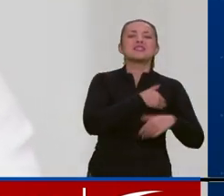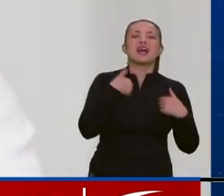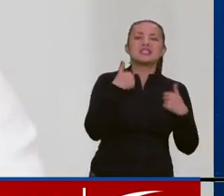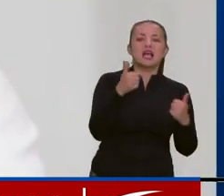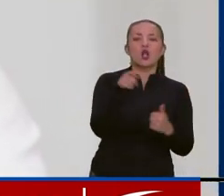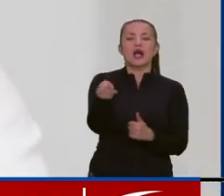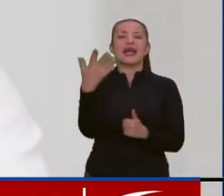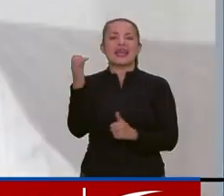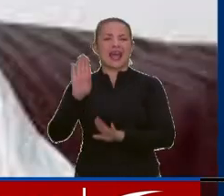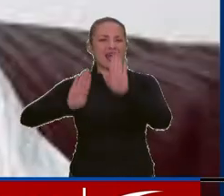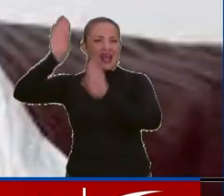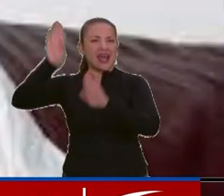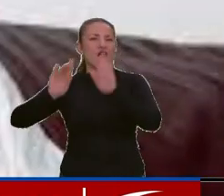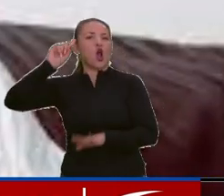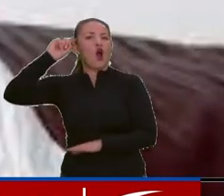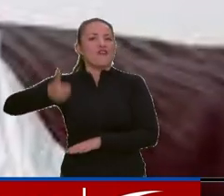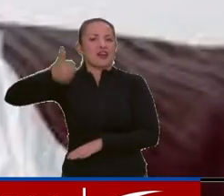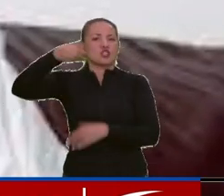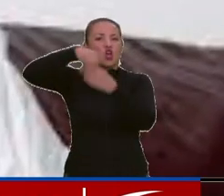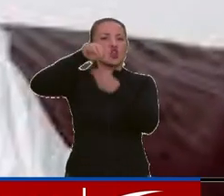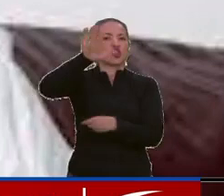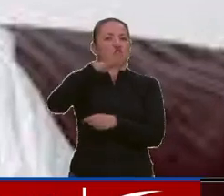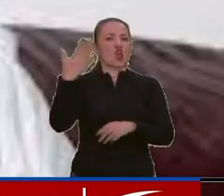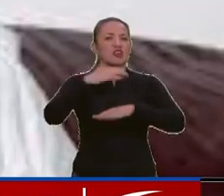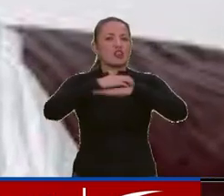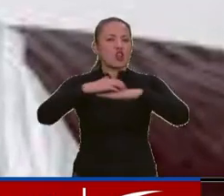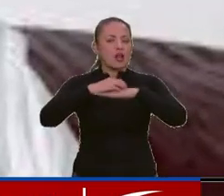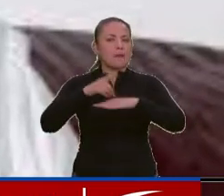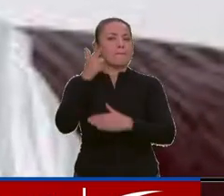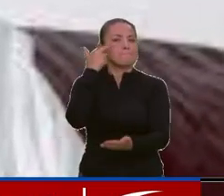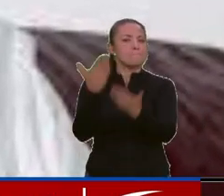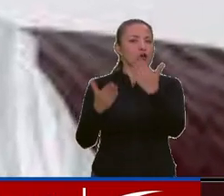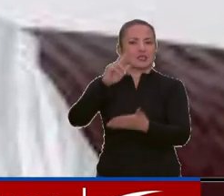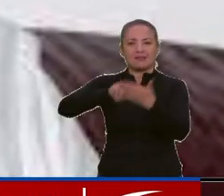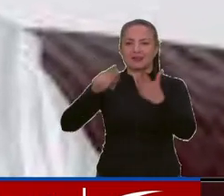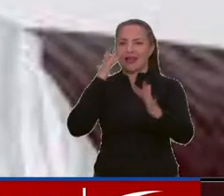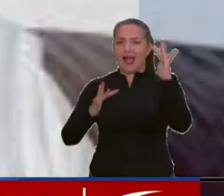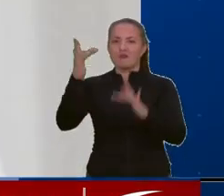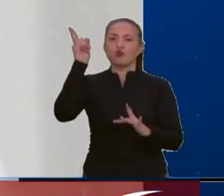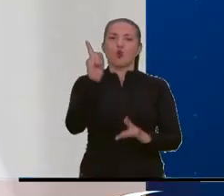gobernación del Tolima y estaría inhabilitado por las funciones que tiene su hermano en el gobierno.